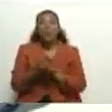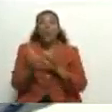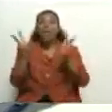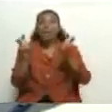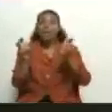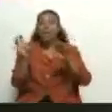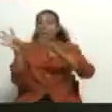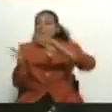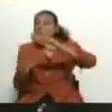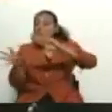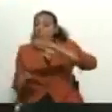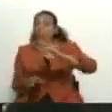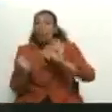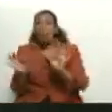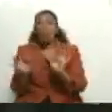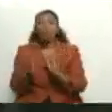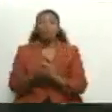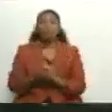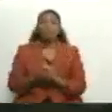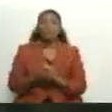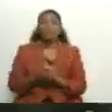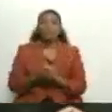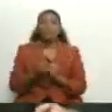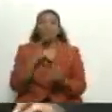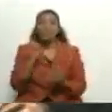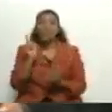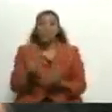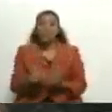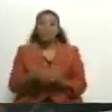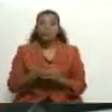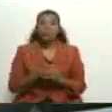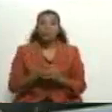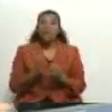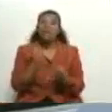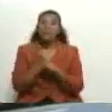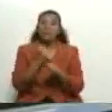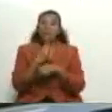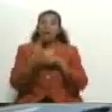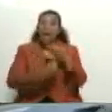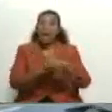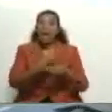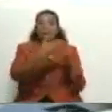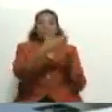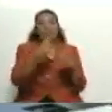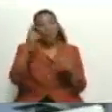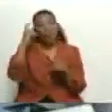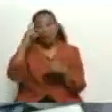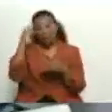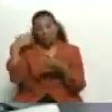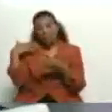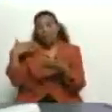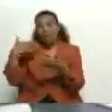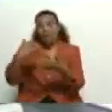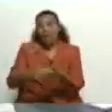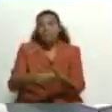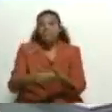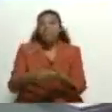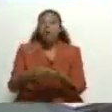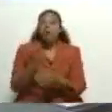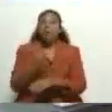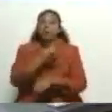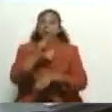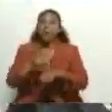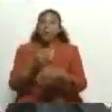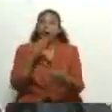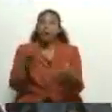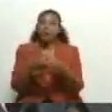tema. Destacaba también el trabajo que ha realizado el pueblo venezolano y el Ejecutivo Nacional ante